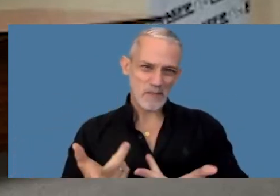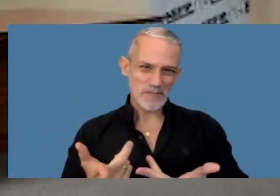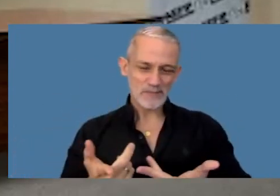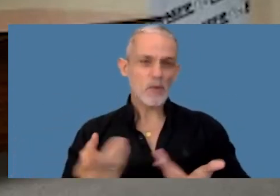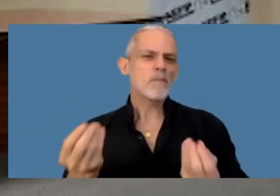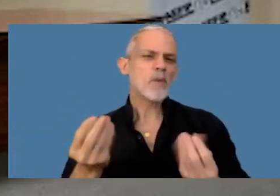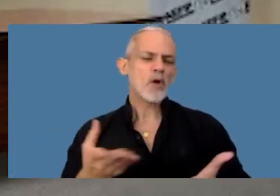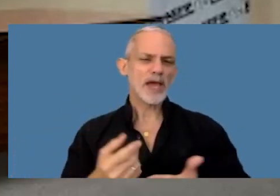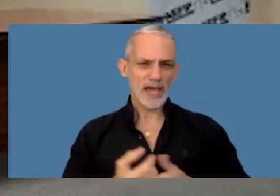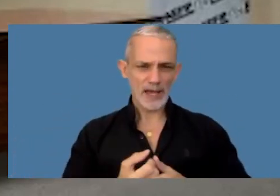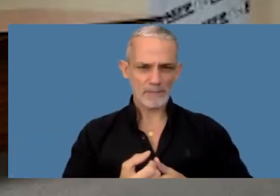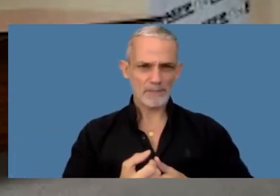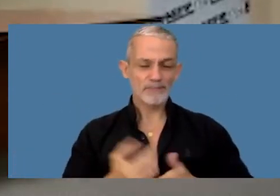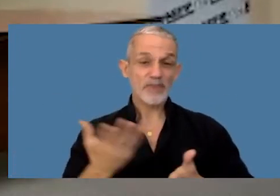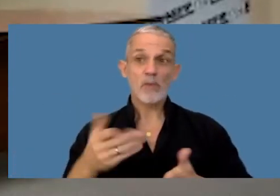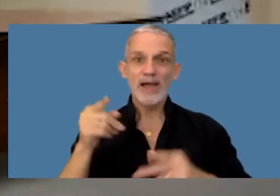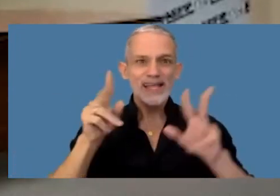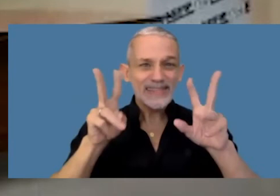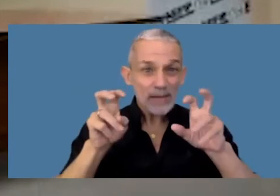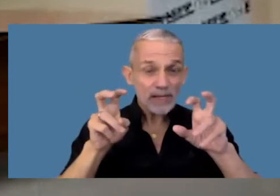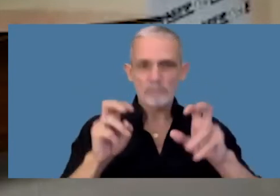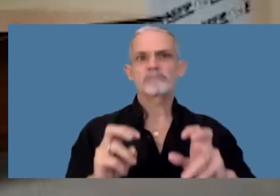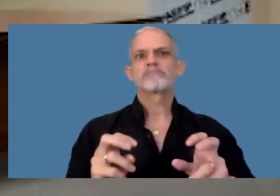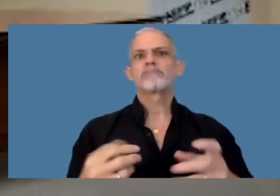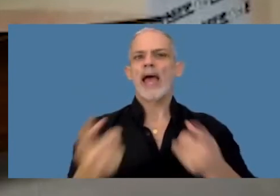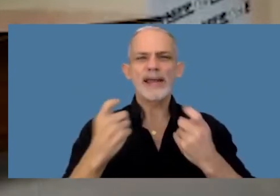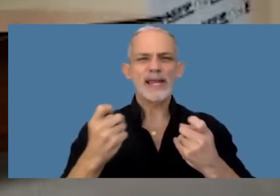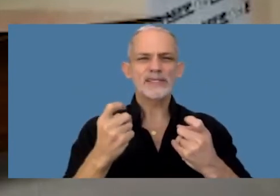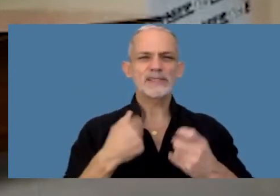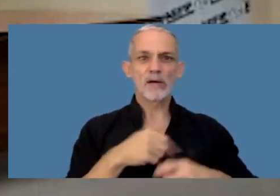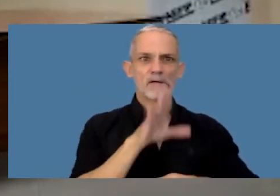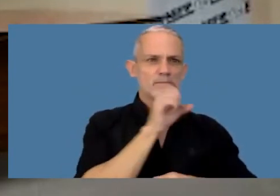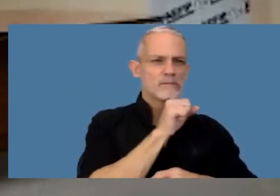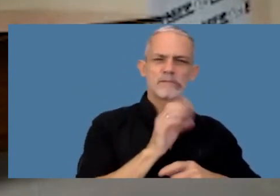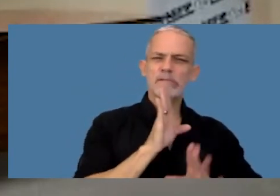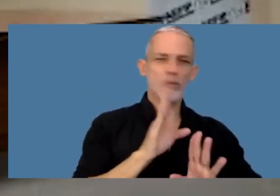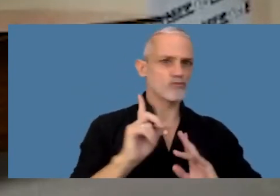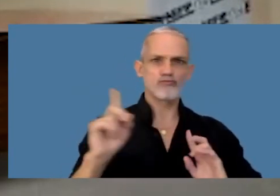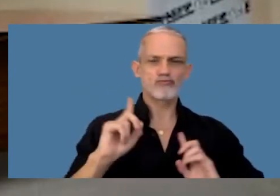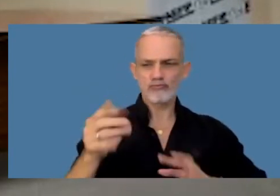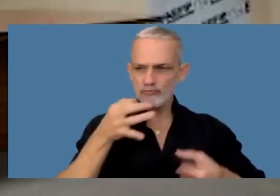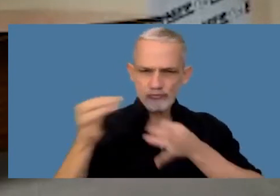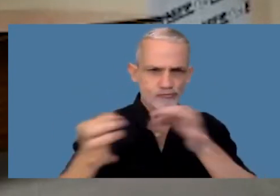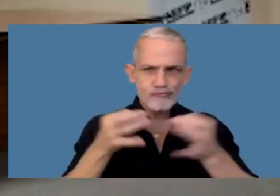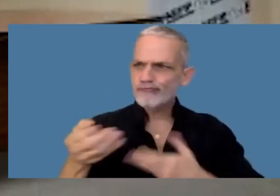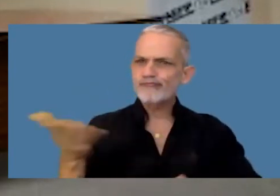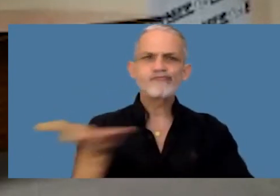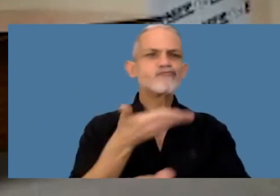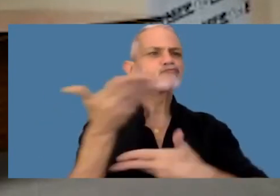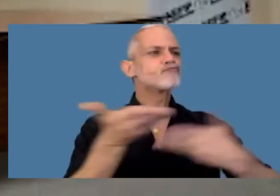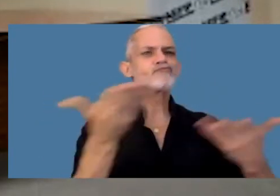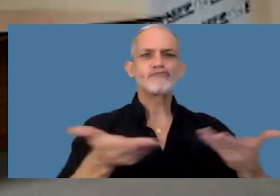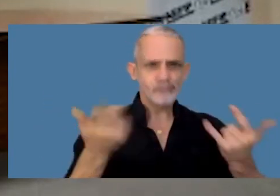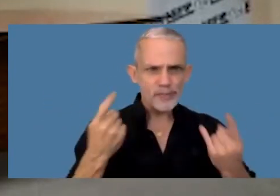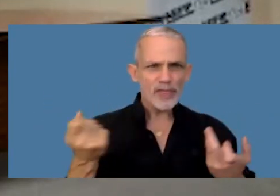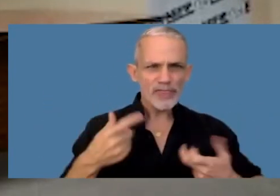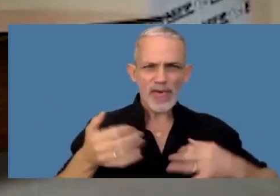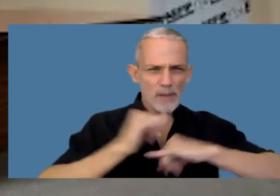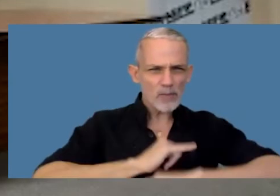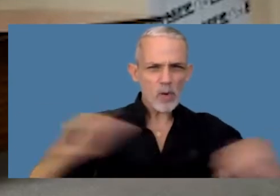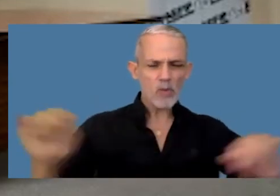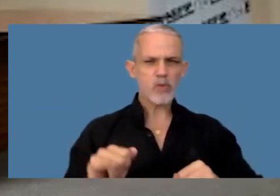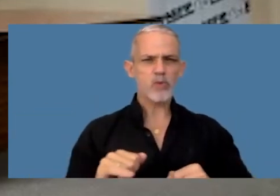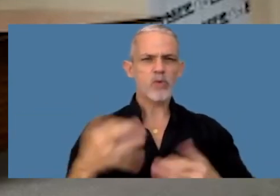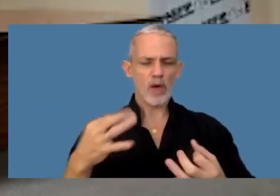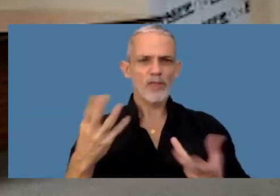qué? Porque estos temas se necesitan ser conversados, necesitan ser charlados, necesitan que